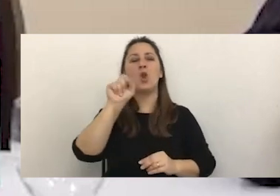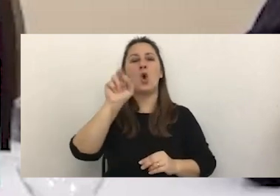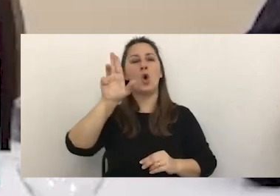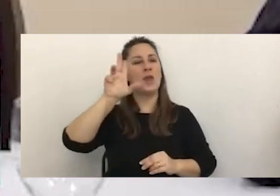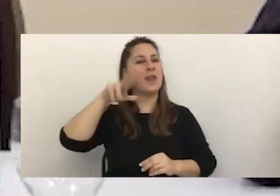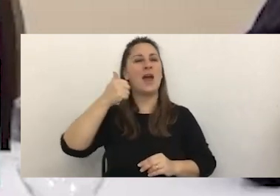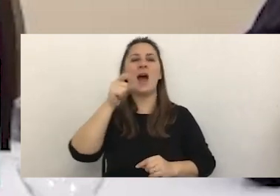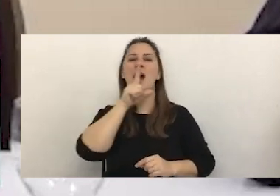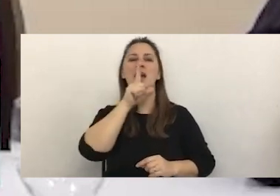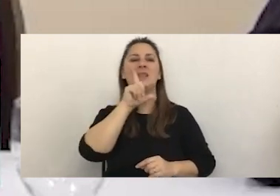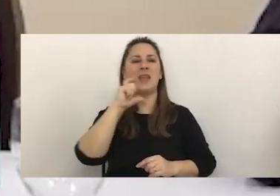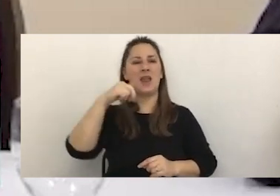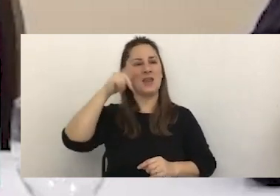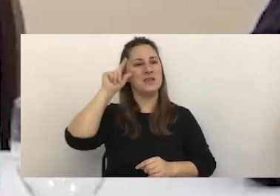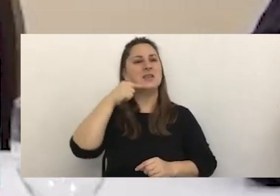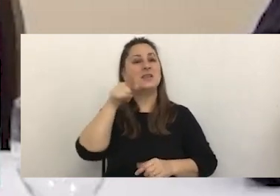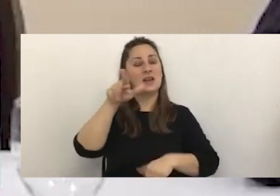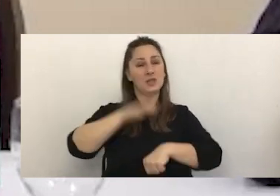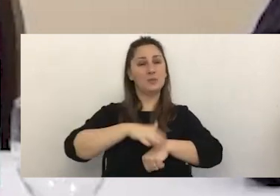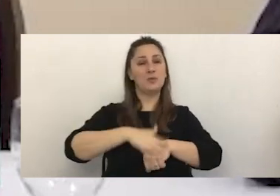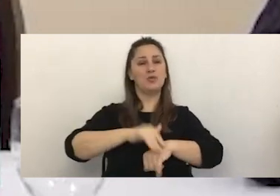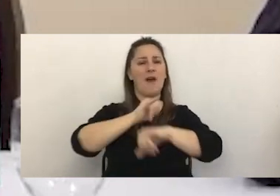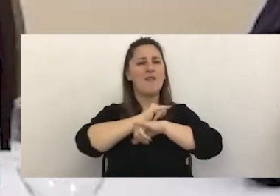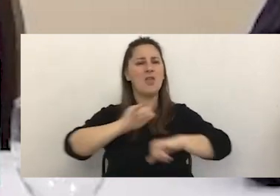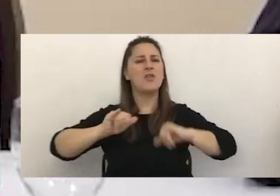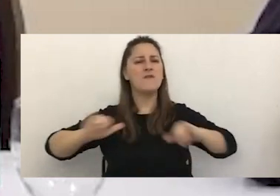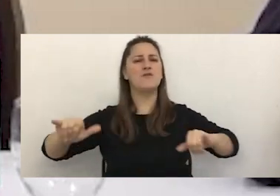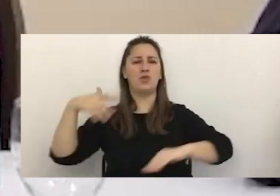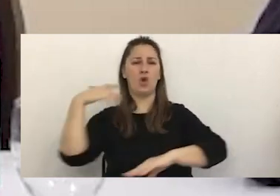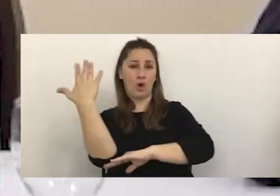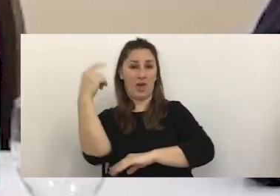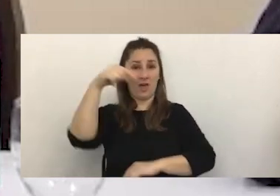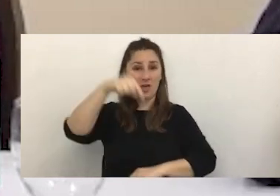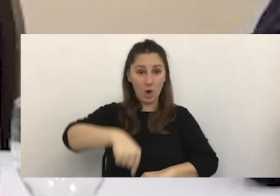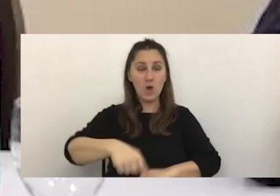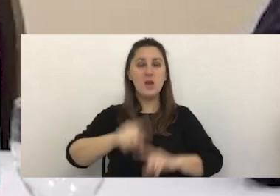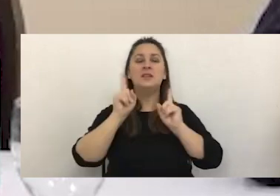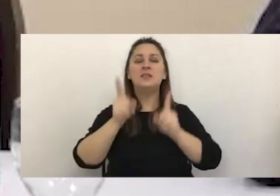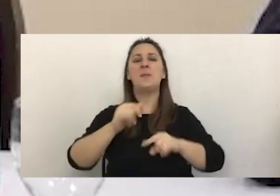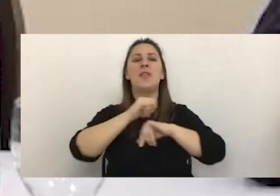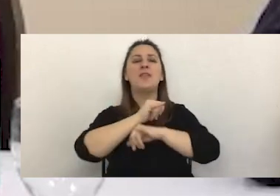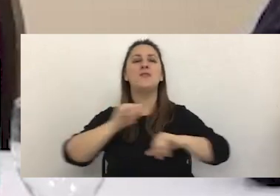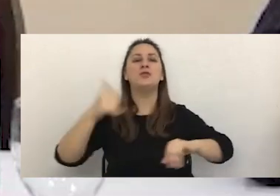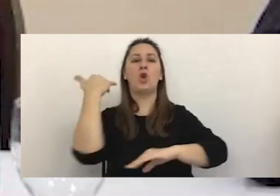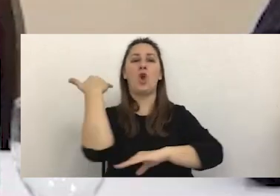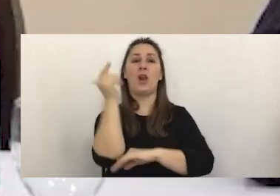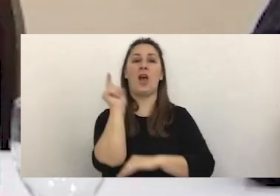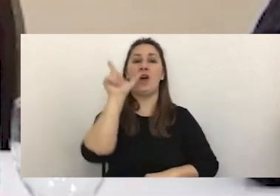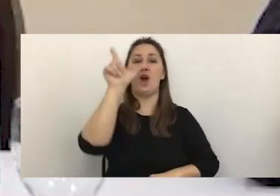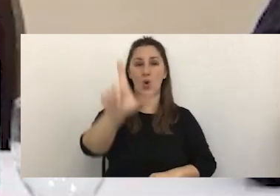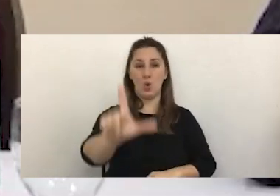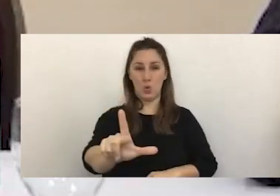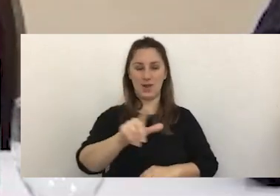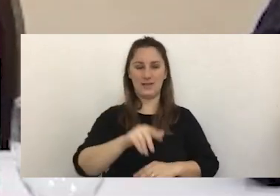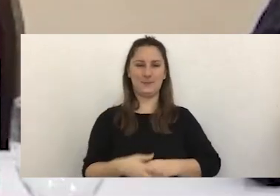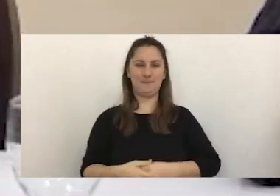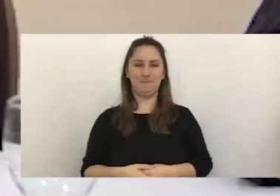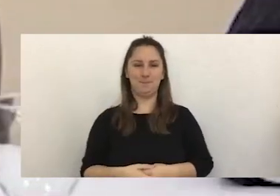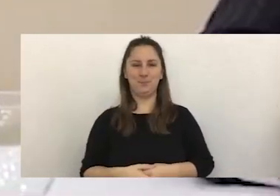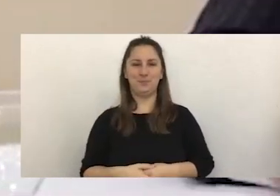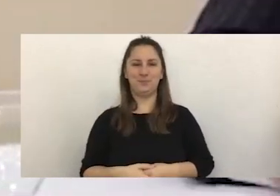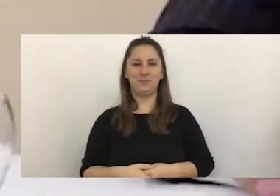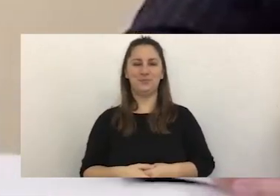difusión de las jornadas, tanto la del día de hoy como la del próximo lunes. Así que bueno,